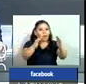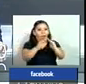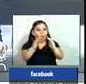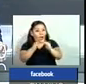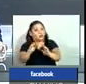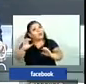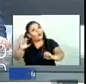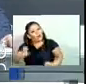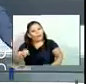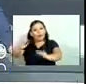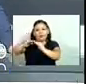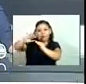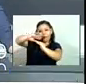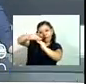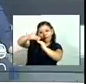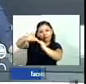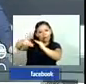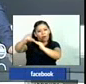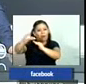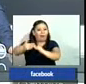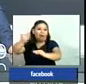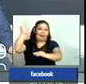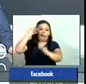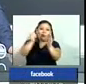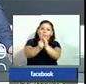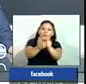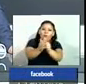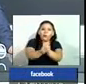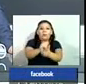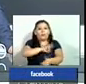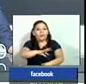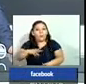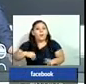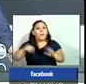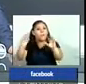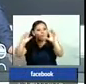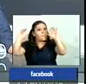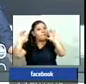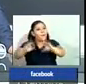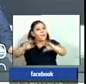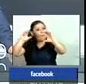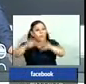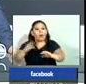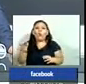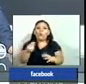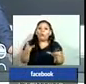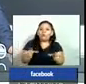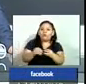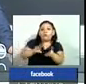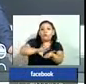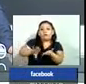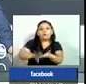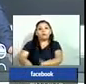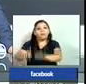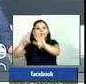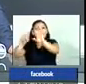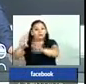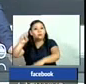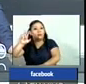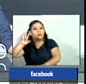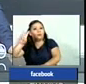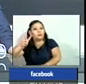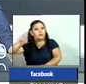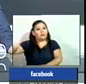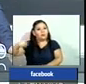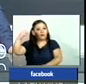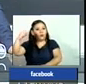165 familias que resultaron afectadas por las tormentas Amanda y Cristóbal en total se van a invertir más de 632 mil